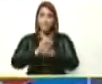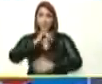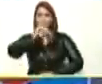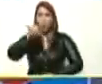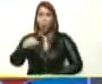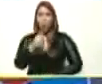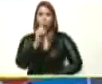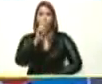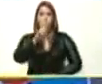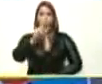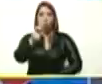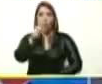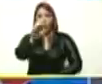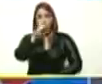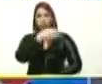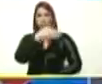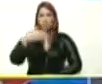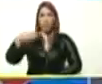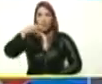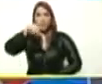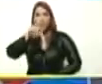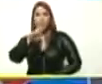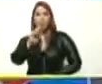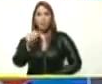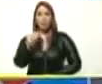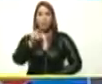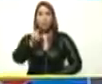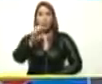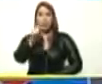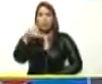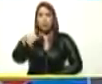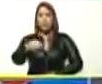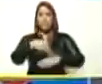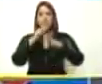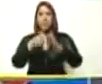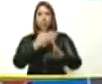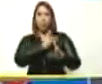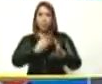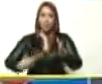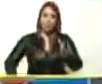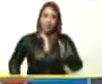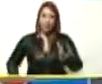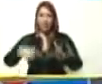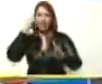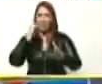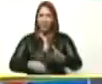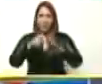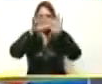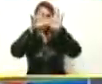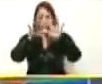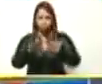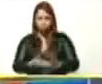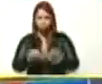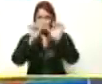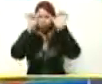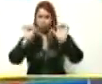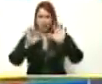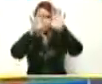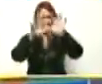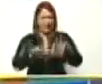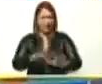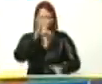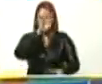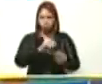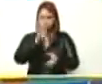Márquez, ministro de la presidencia, para que, sistematicen, todas,